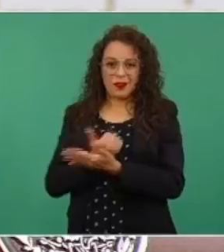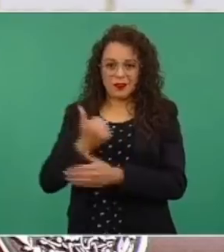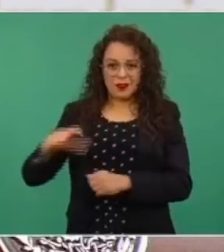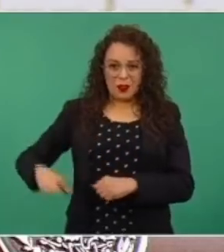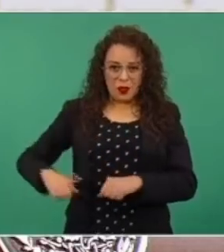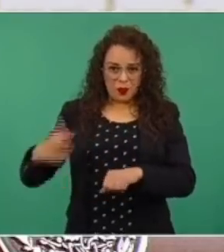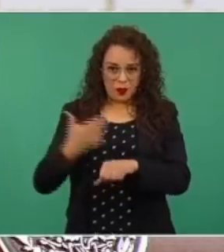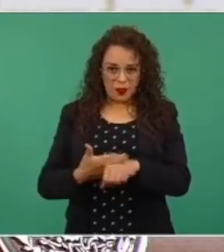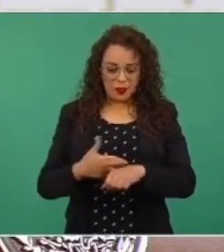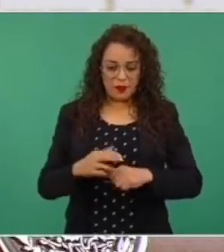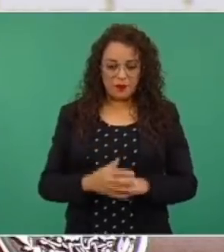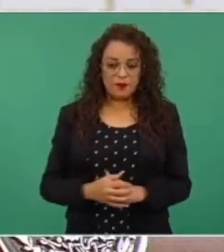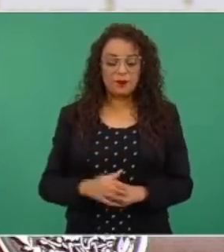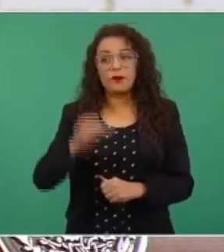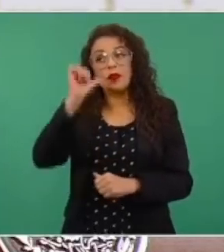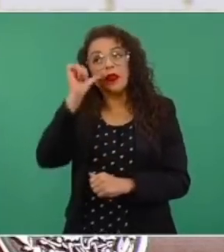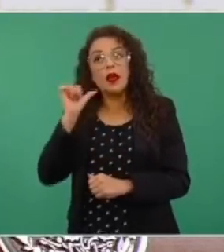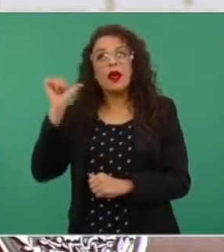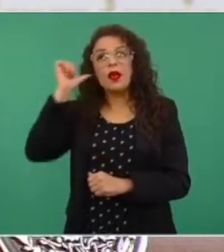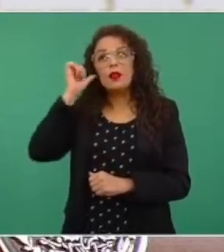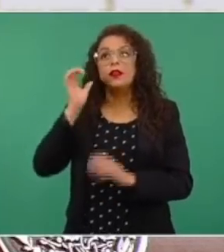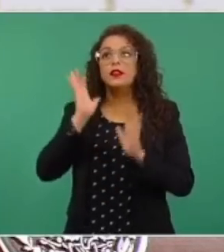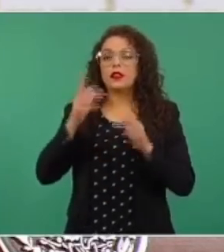reuní con el gobernador